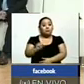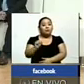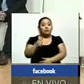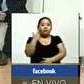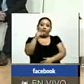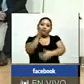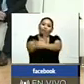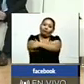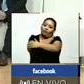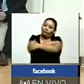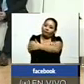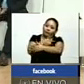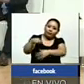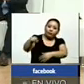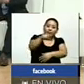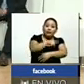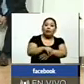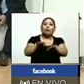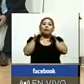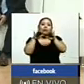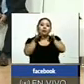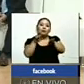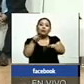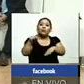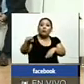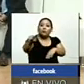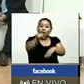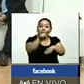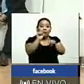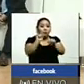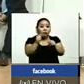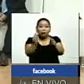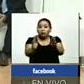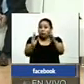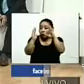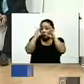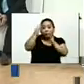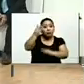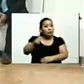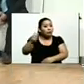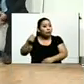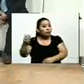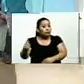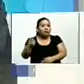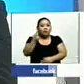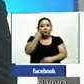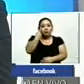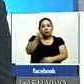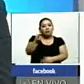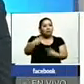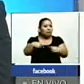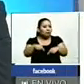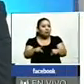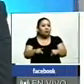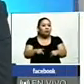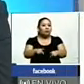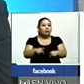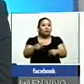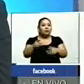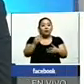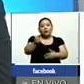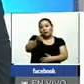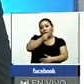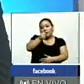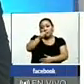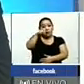felicidades y un abrazo para ellos y también gracias a usted que nos permite informarle todos los días. Ahora vamos a continuar con el recorrido